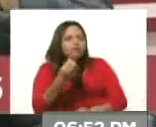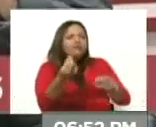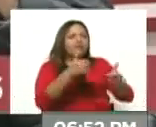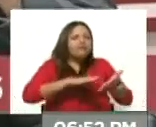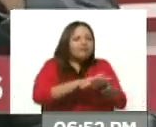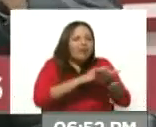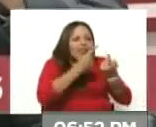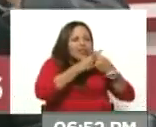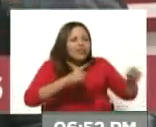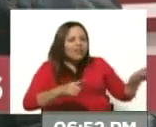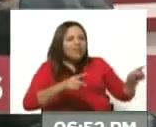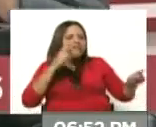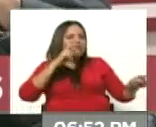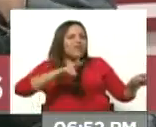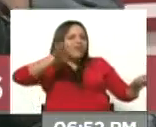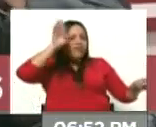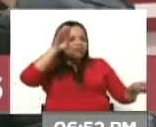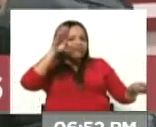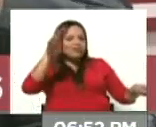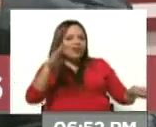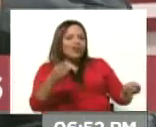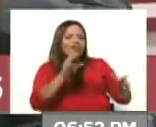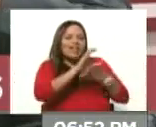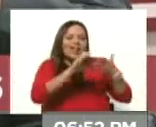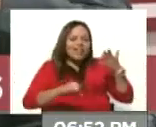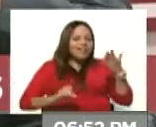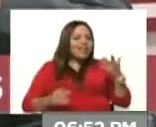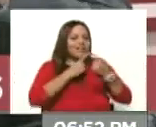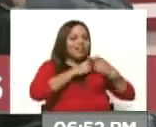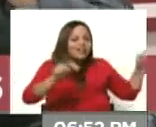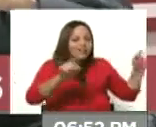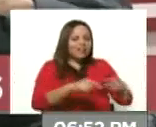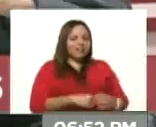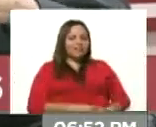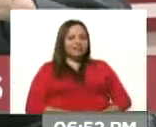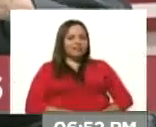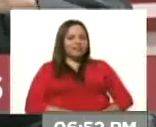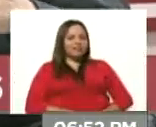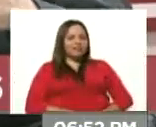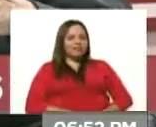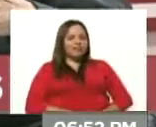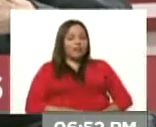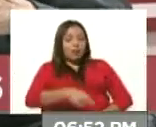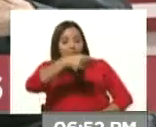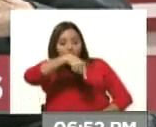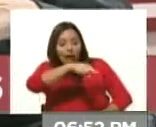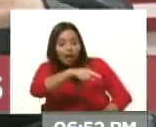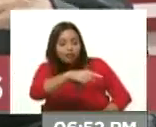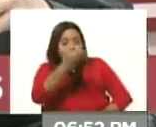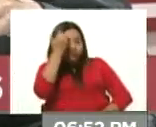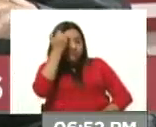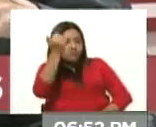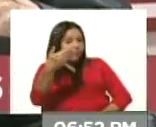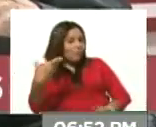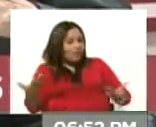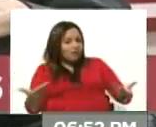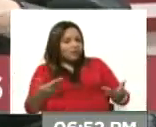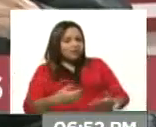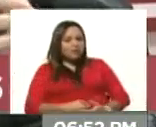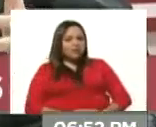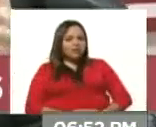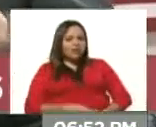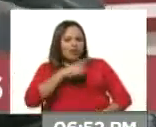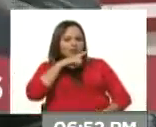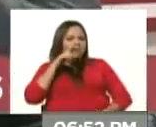visualiza una alternativa a las características de una alternativa para ellos la alternativa son agónicos le llamamos